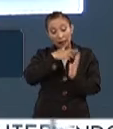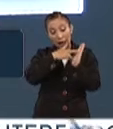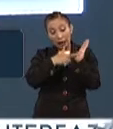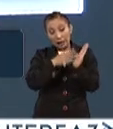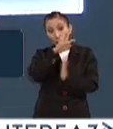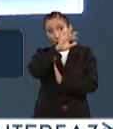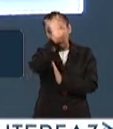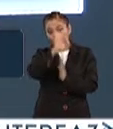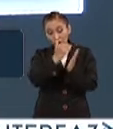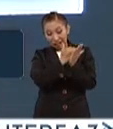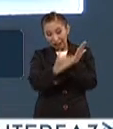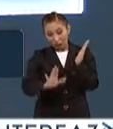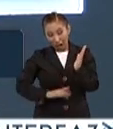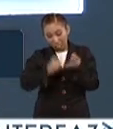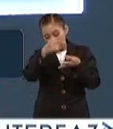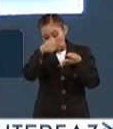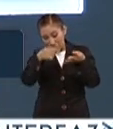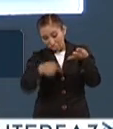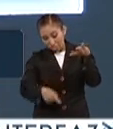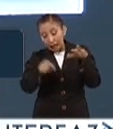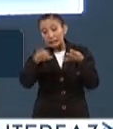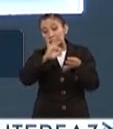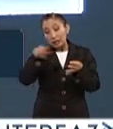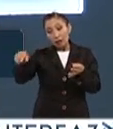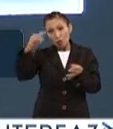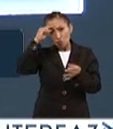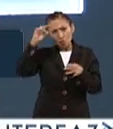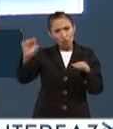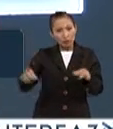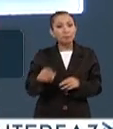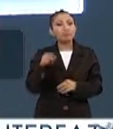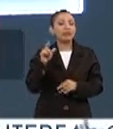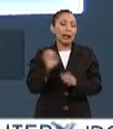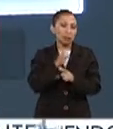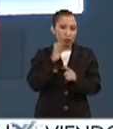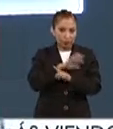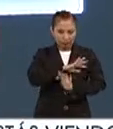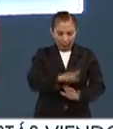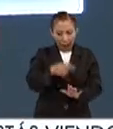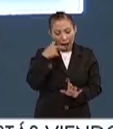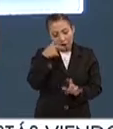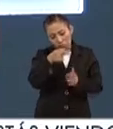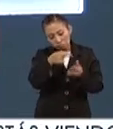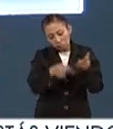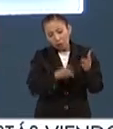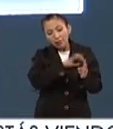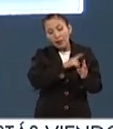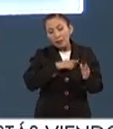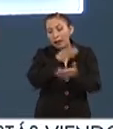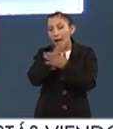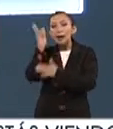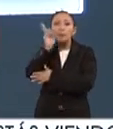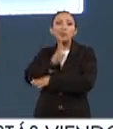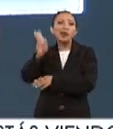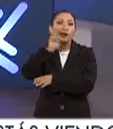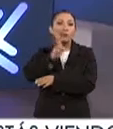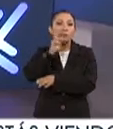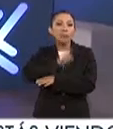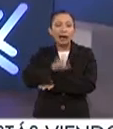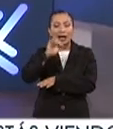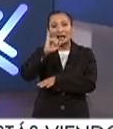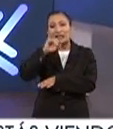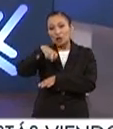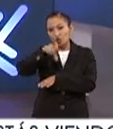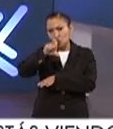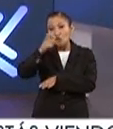el 50% de las características o más, es probable que sea sobredotado. Entonces ya después de esta fase se le tiene que hacer pruebas de IQ